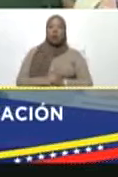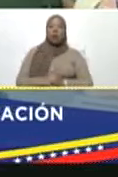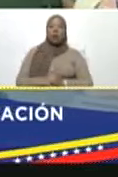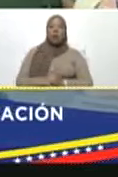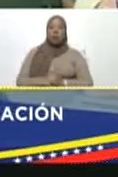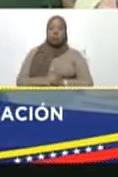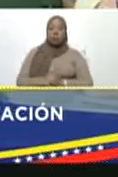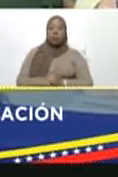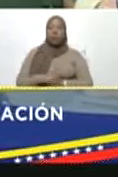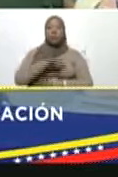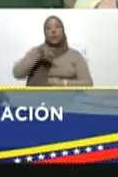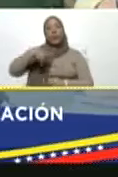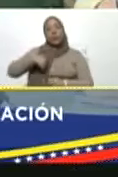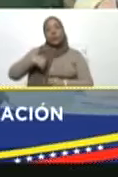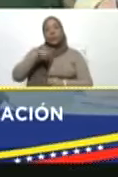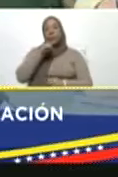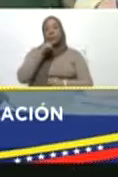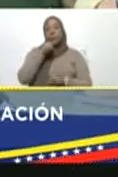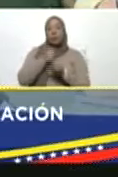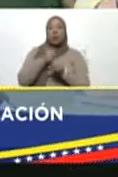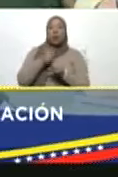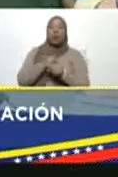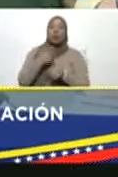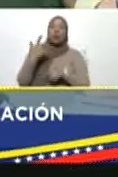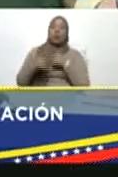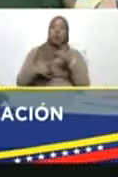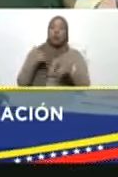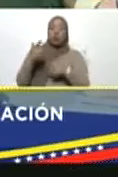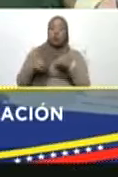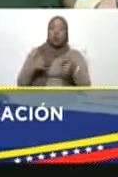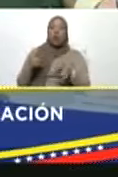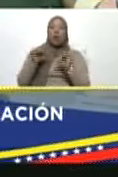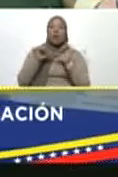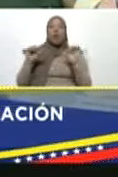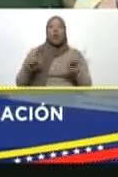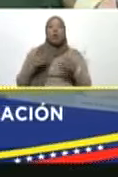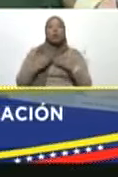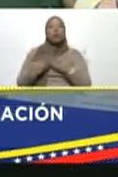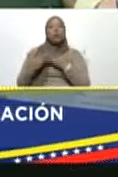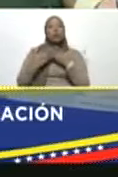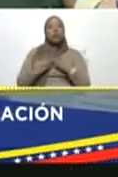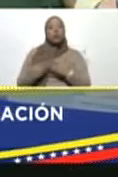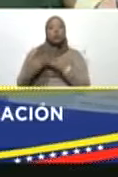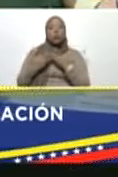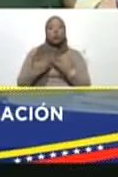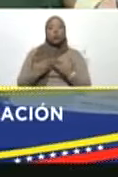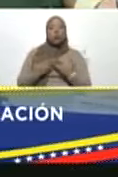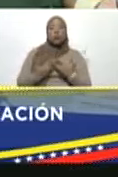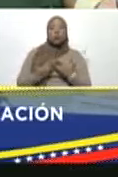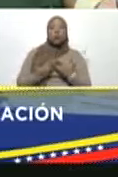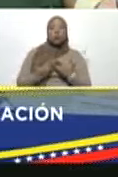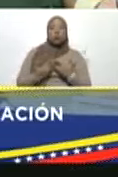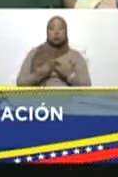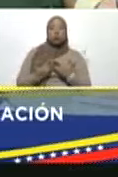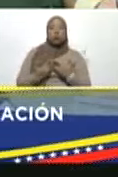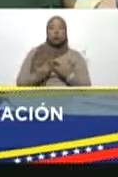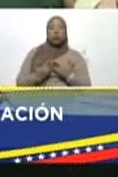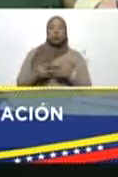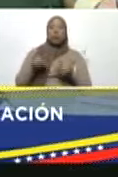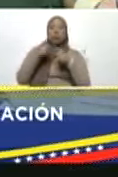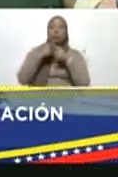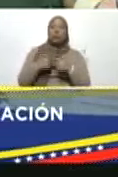queridos colegas, maestros, profesores y a los estudiantes. 25 aulas